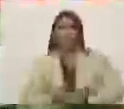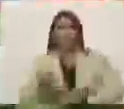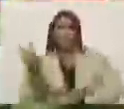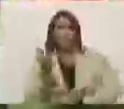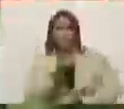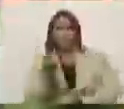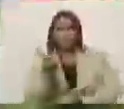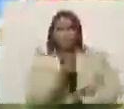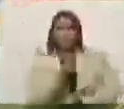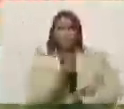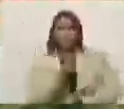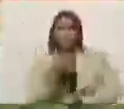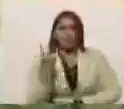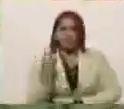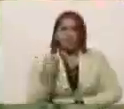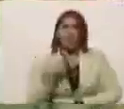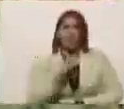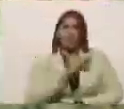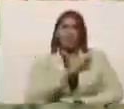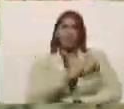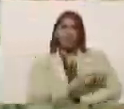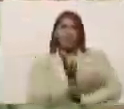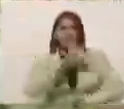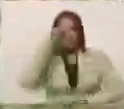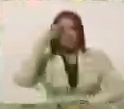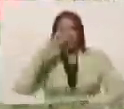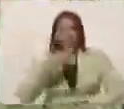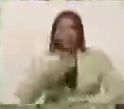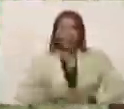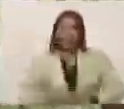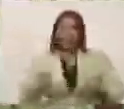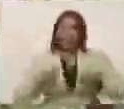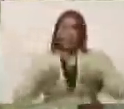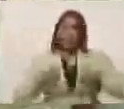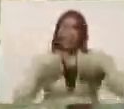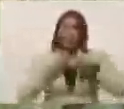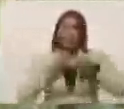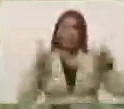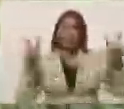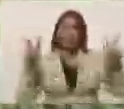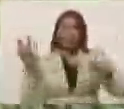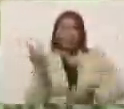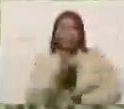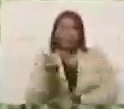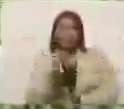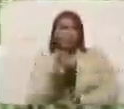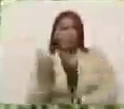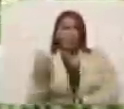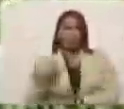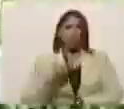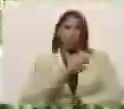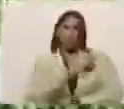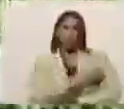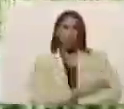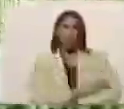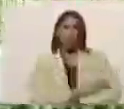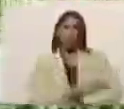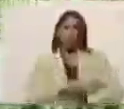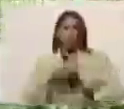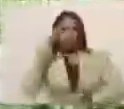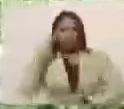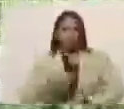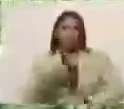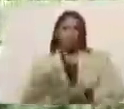Venezuela tiene poder militar para vivir en paz. Venezuela tiene poder militar para hacer